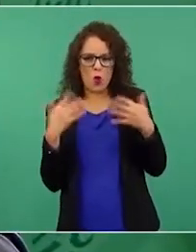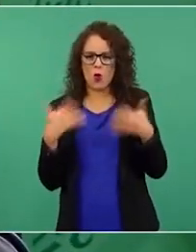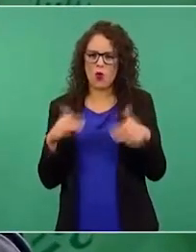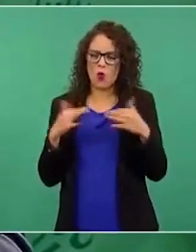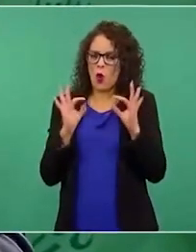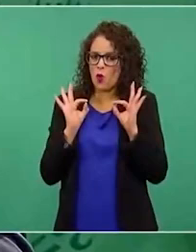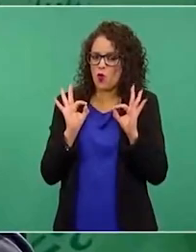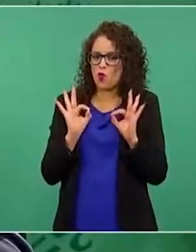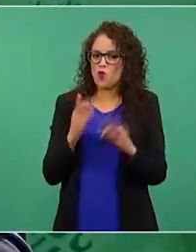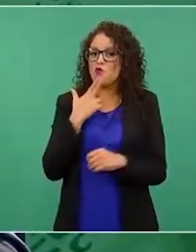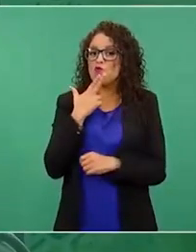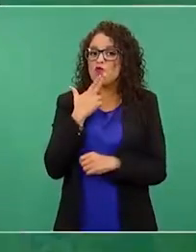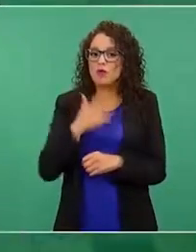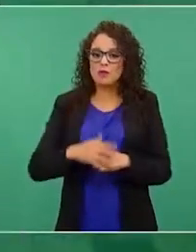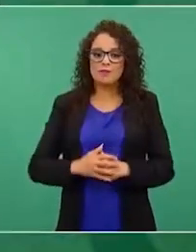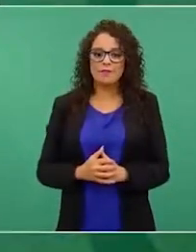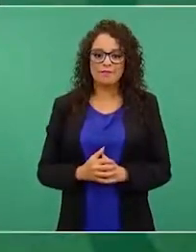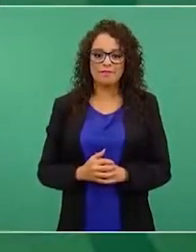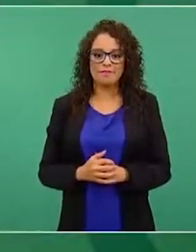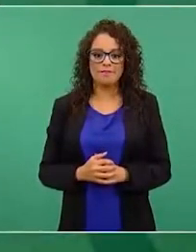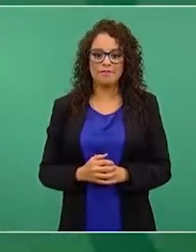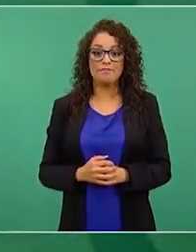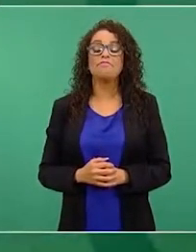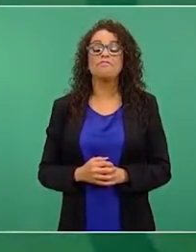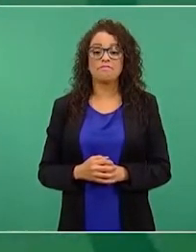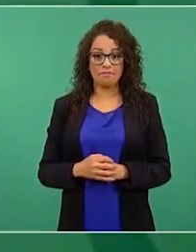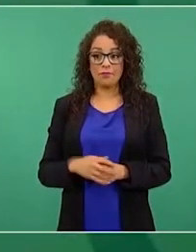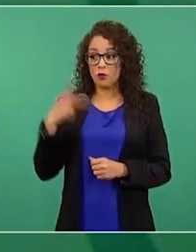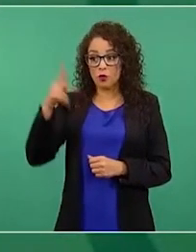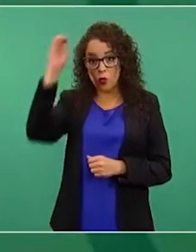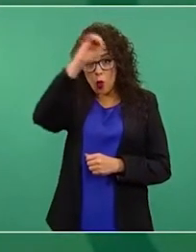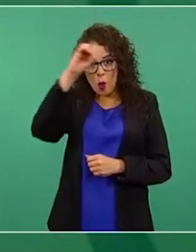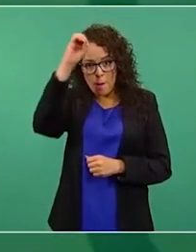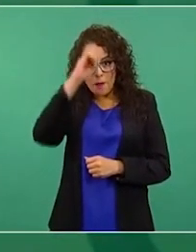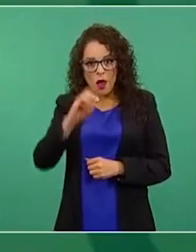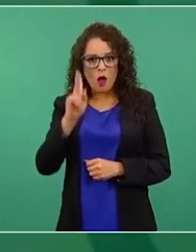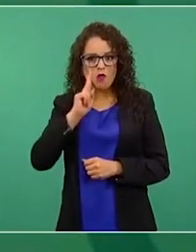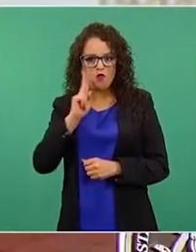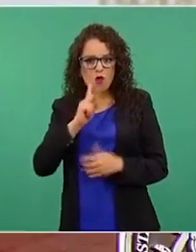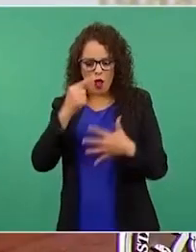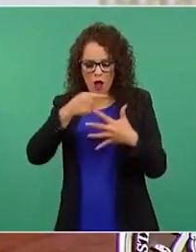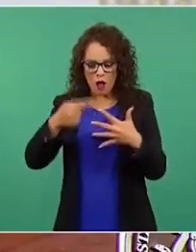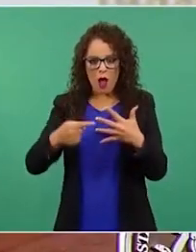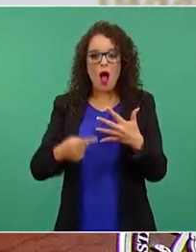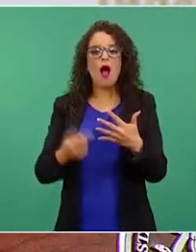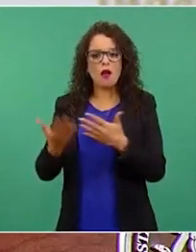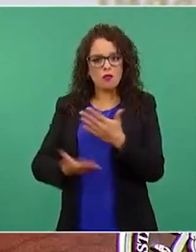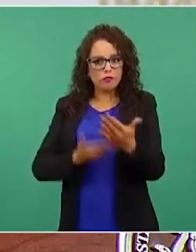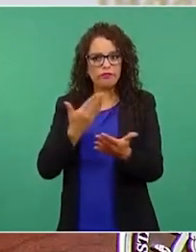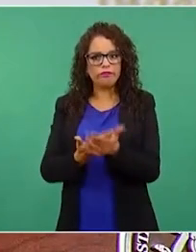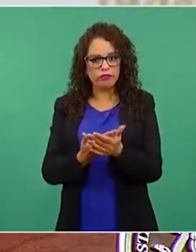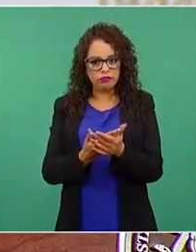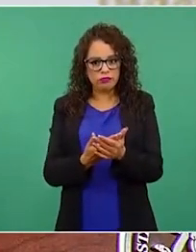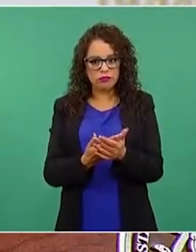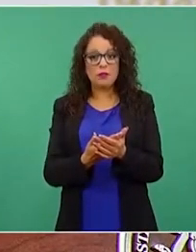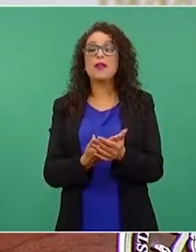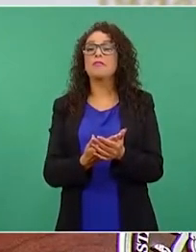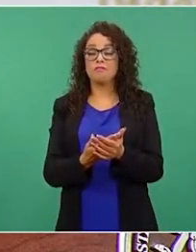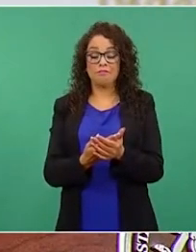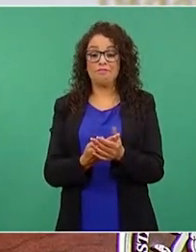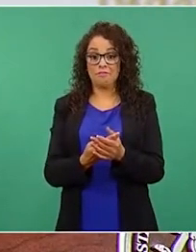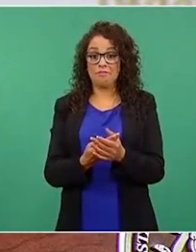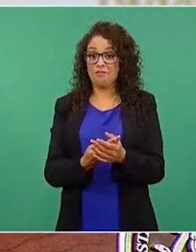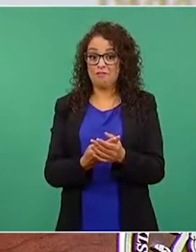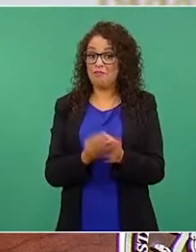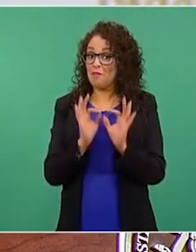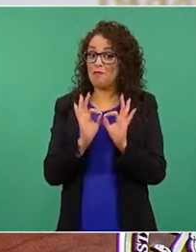y son muy buenos los argumentos. Sobre estos temas callan